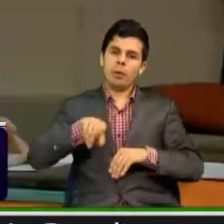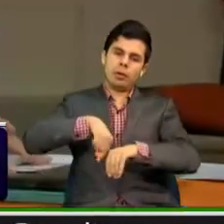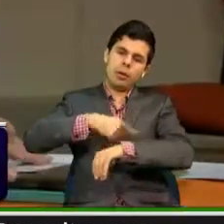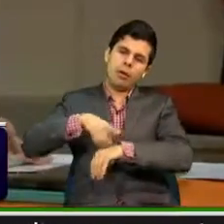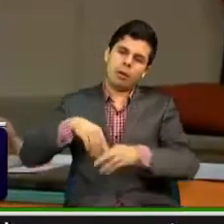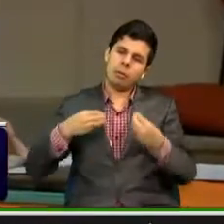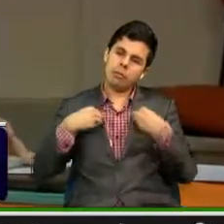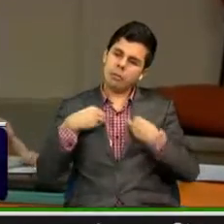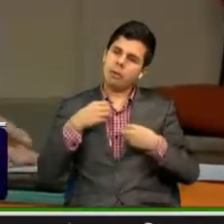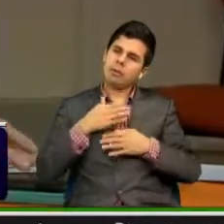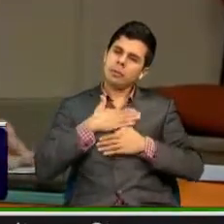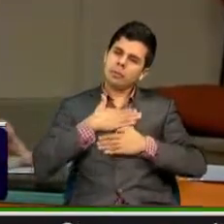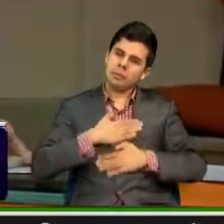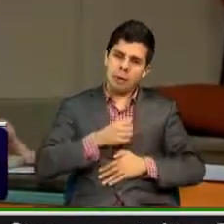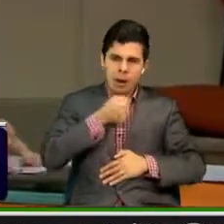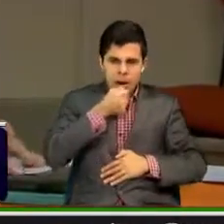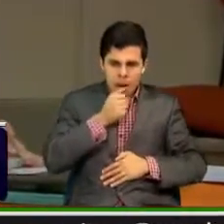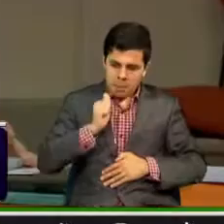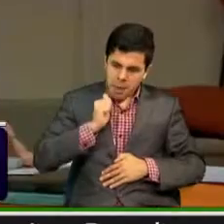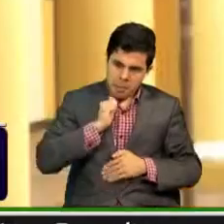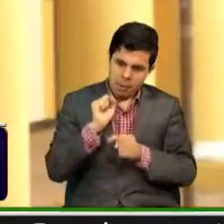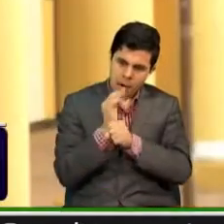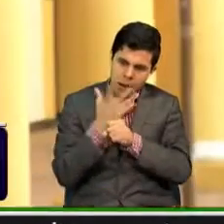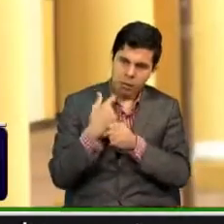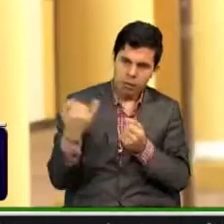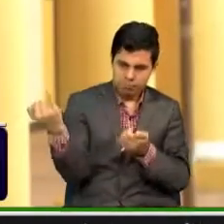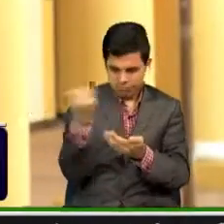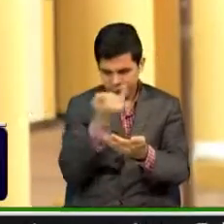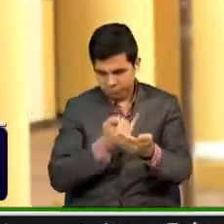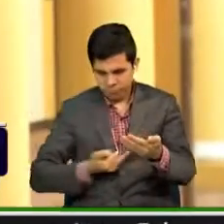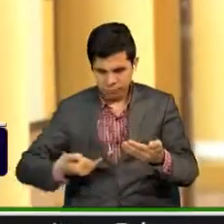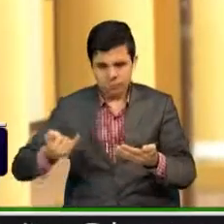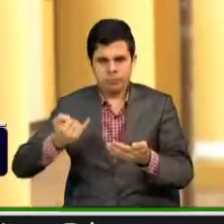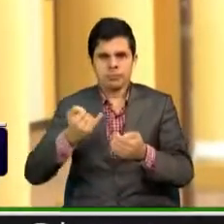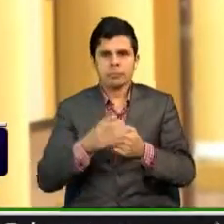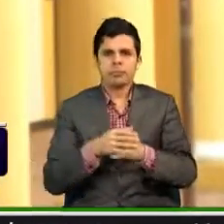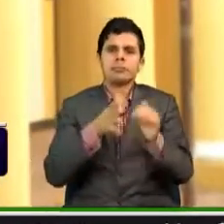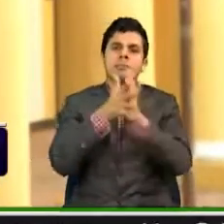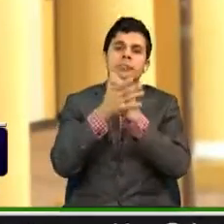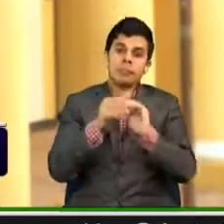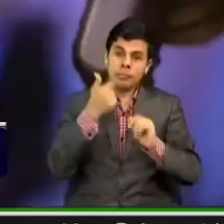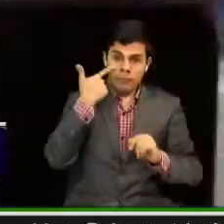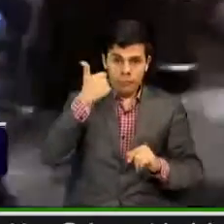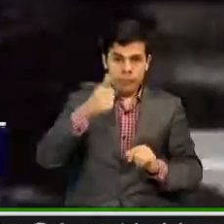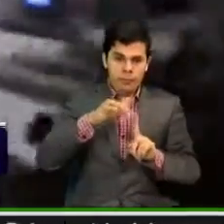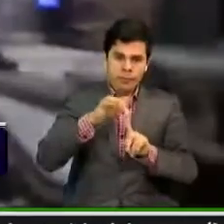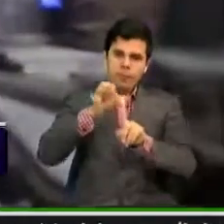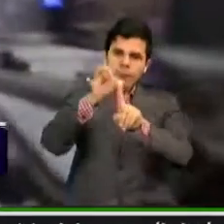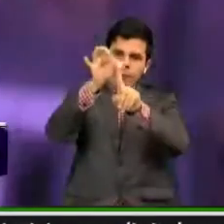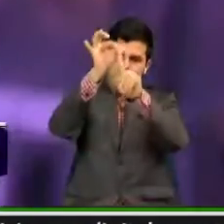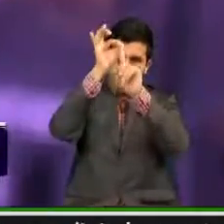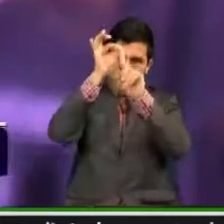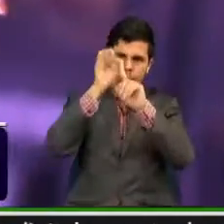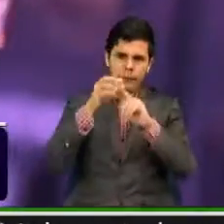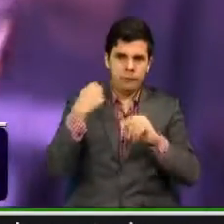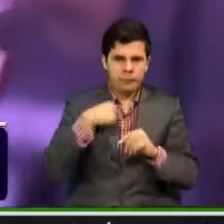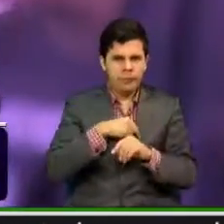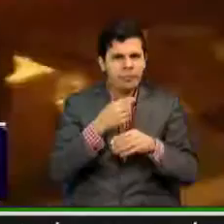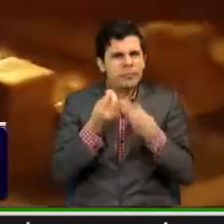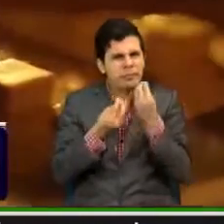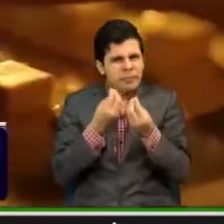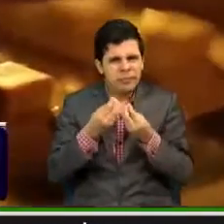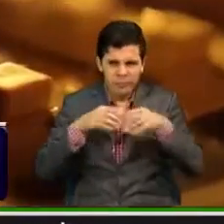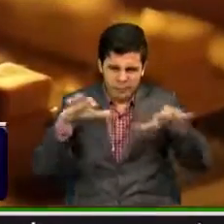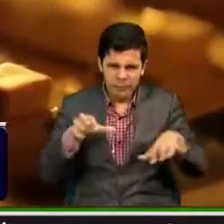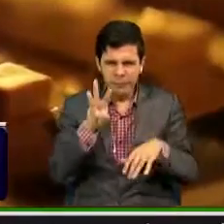para que los periodistas se expresen por medio del arte vamos con una charla muy importante sobre que hemos denominado de la